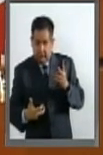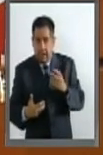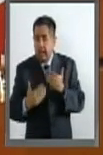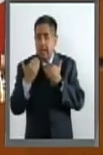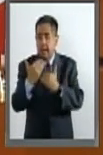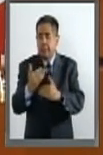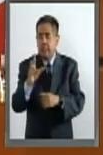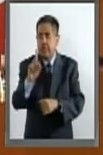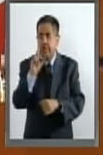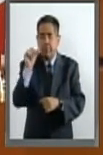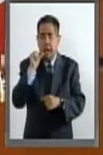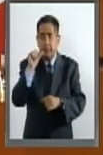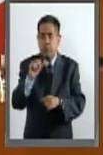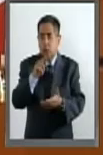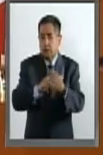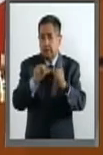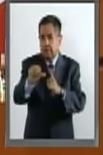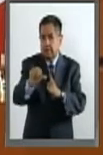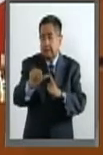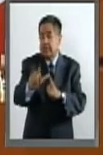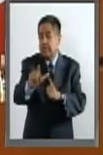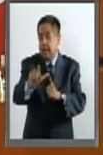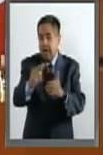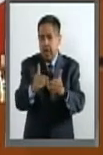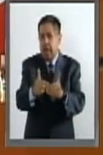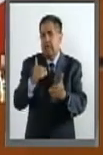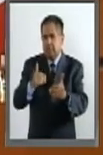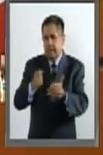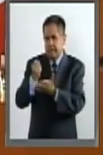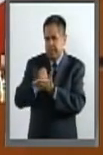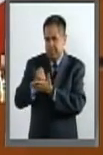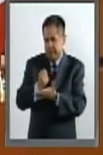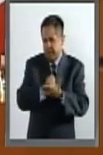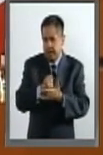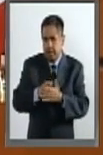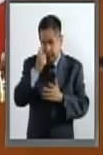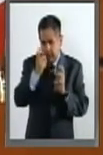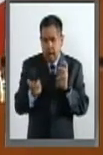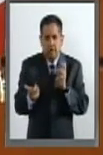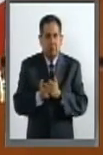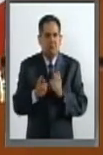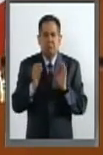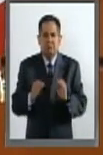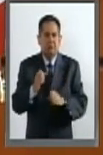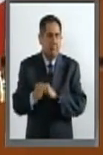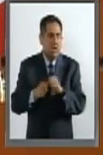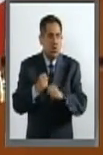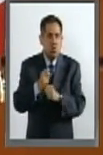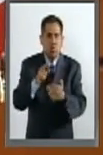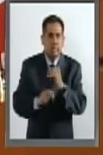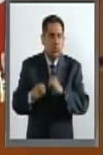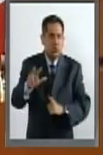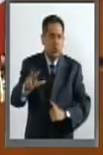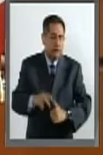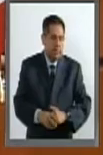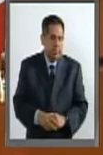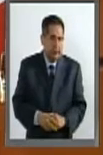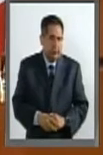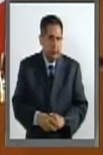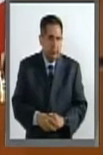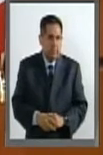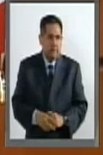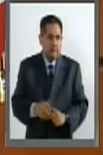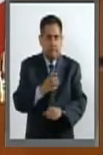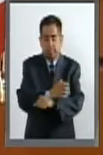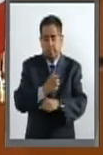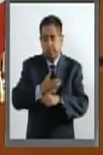de abril de 2017 a fin de que resulte aplicable para las elecciones del 2018. Compañeras